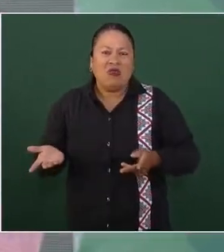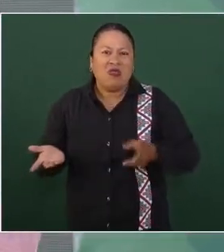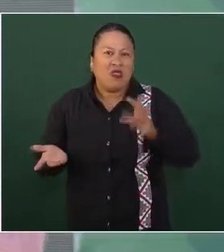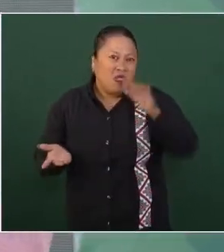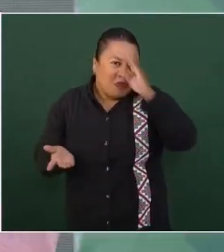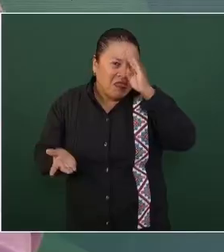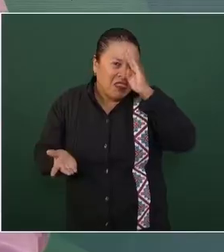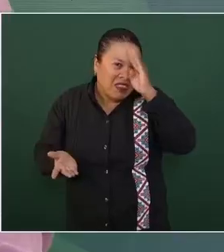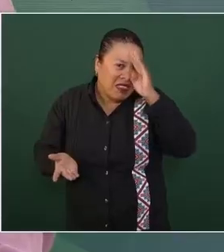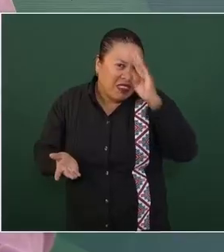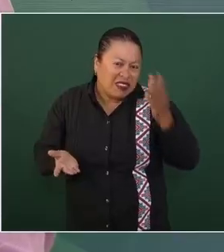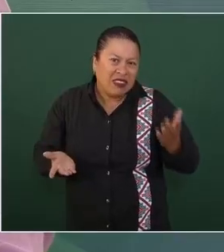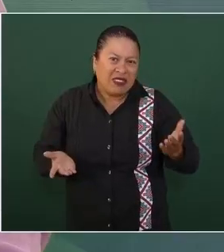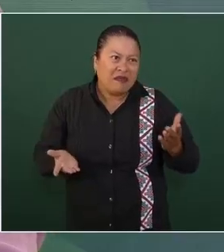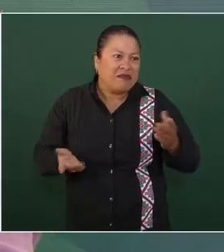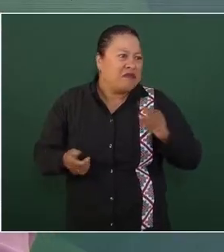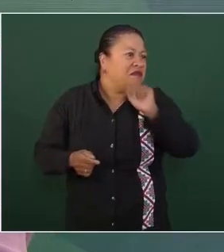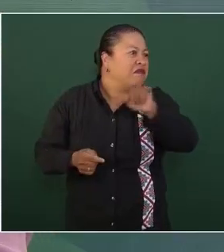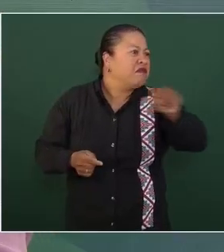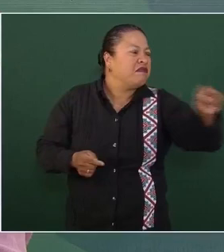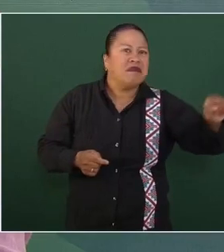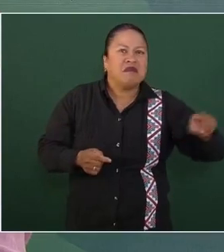en los demás